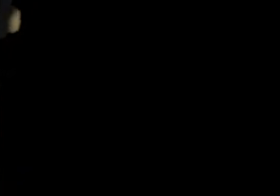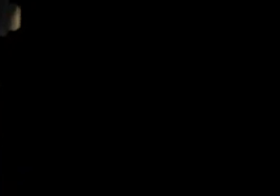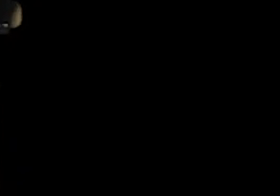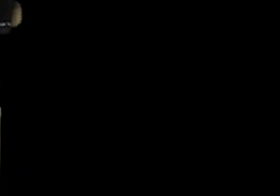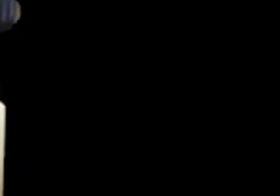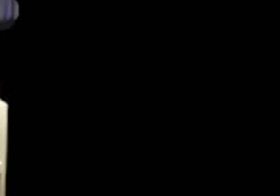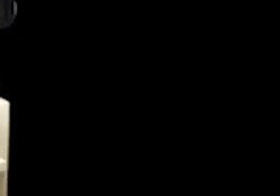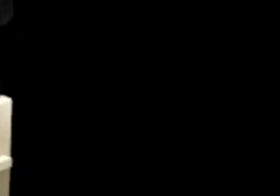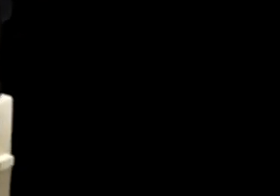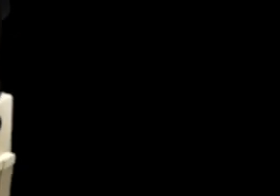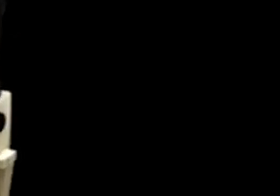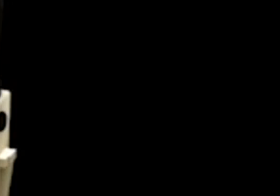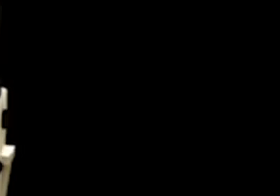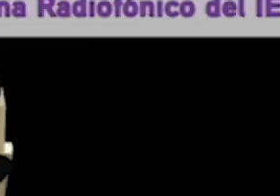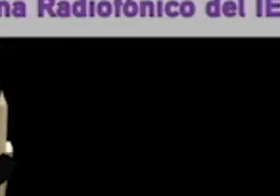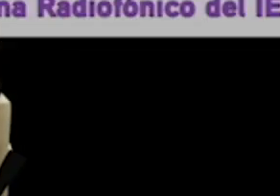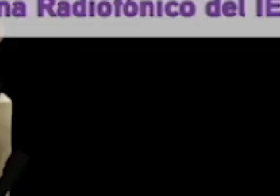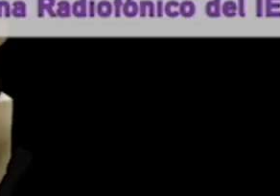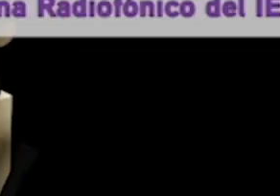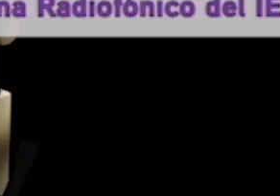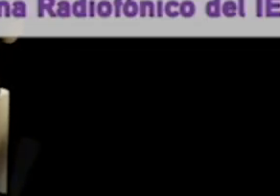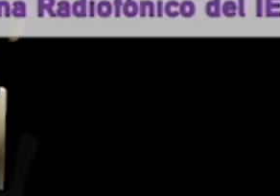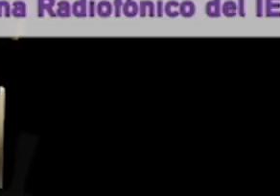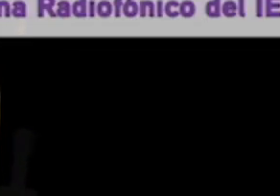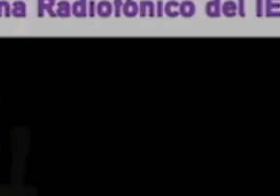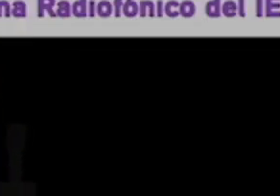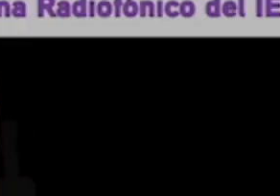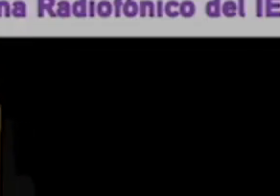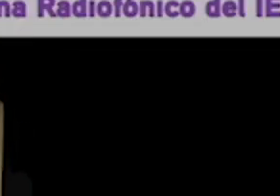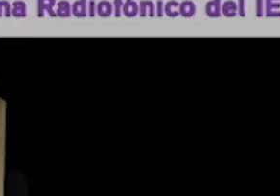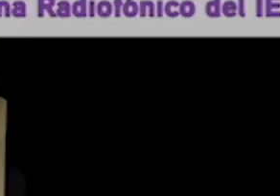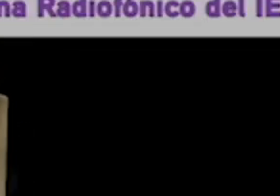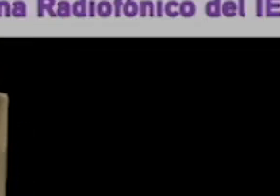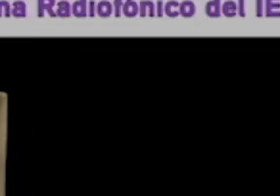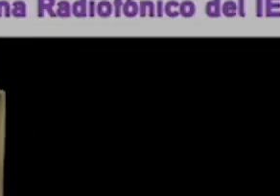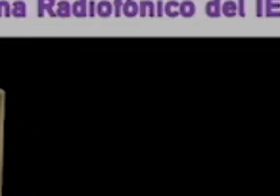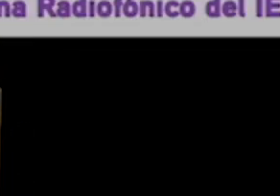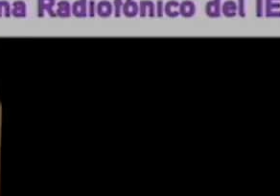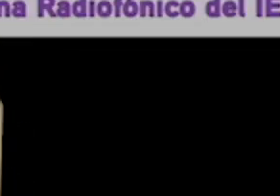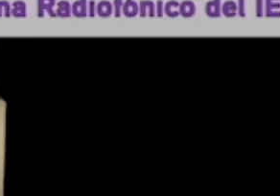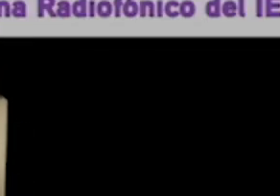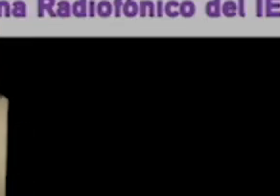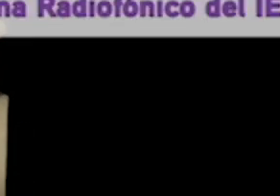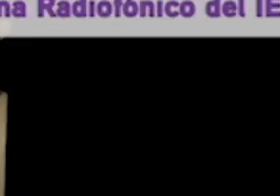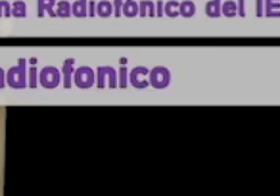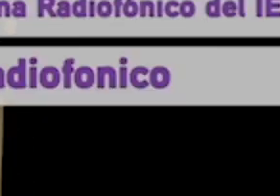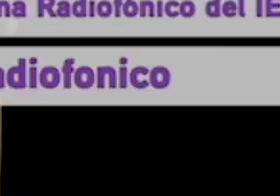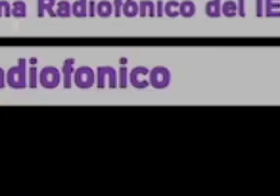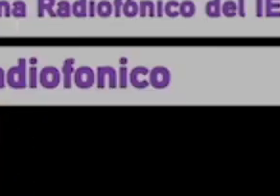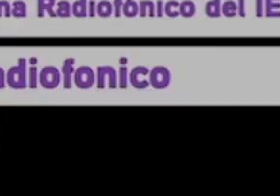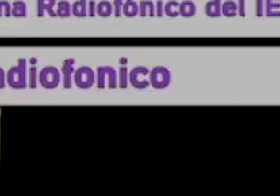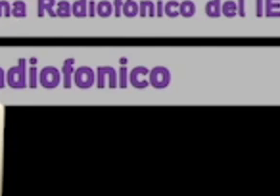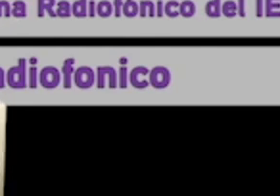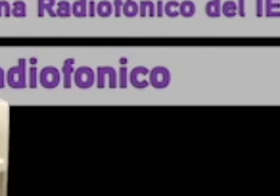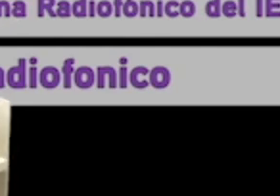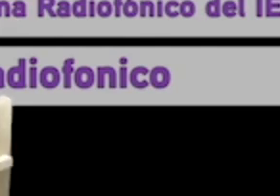seguir también en redes sociales, en Facebook como laurna.programa radiofónico del IEC, en Instagram,